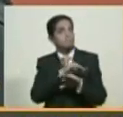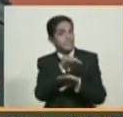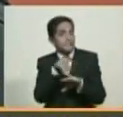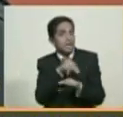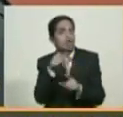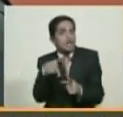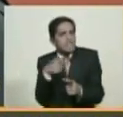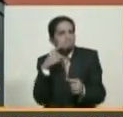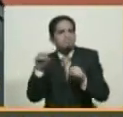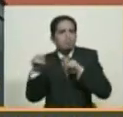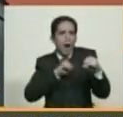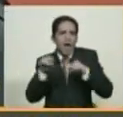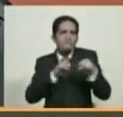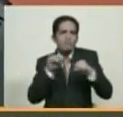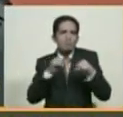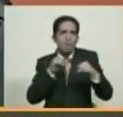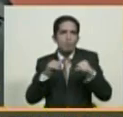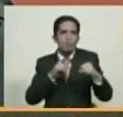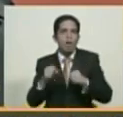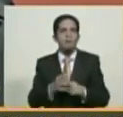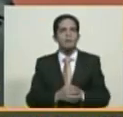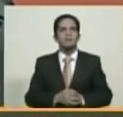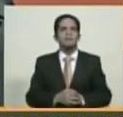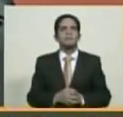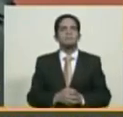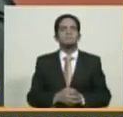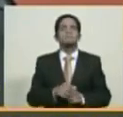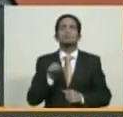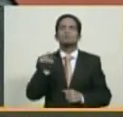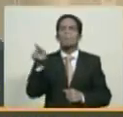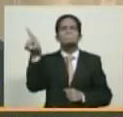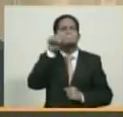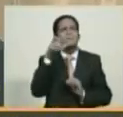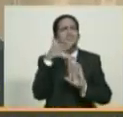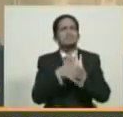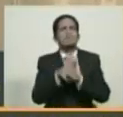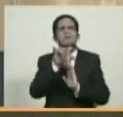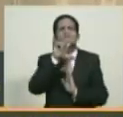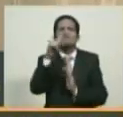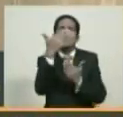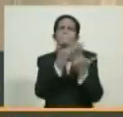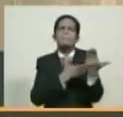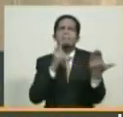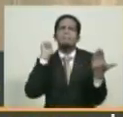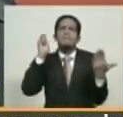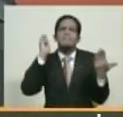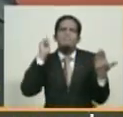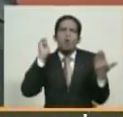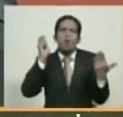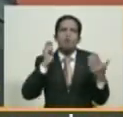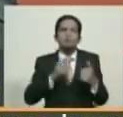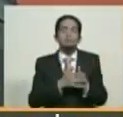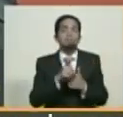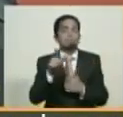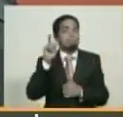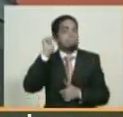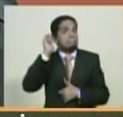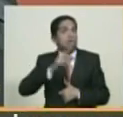Ernesto Villegas a la cabeza. Tú preguntabas mucho sobre el informe de los testimonios. Son